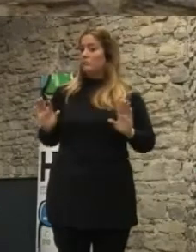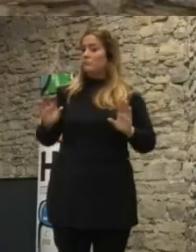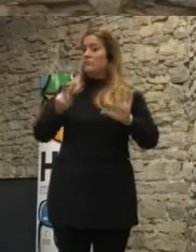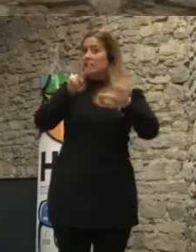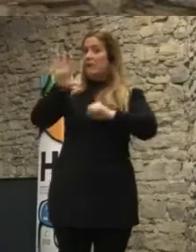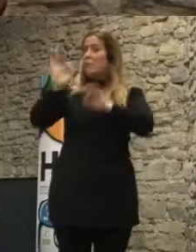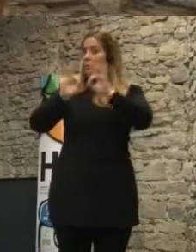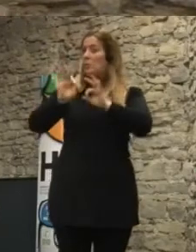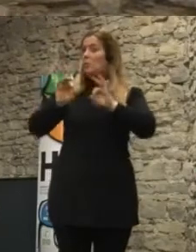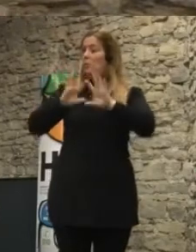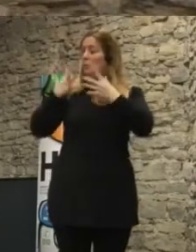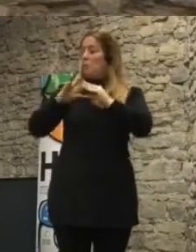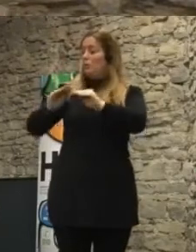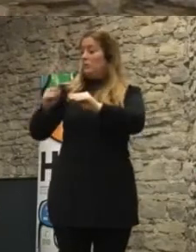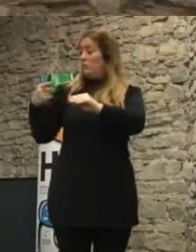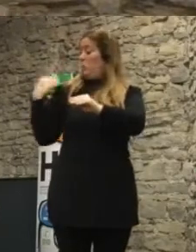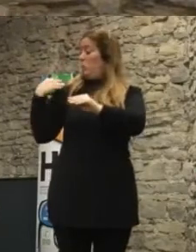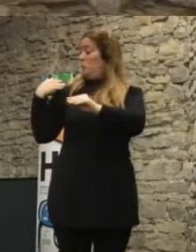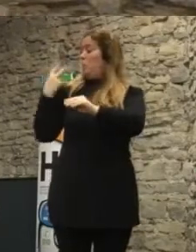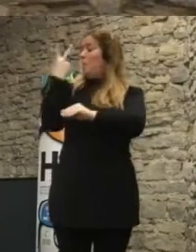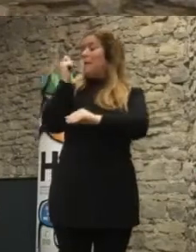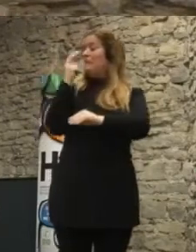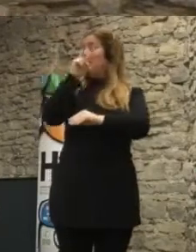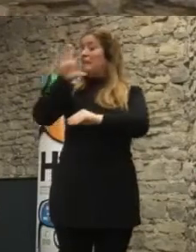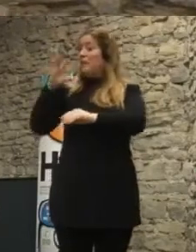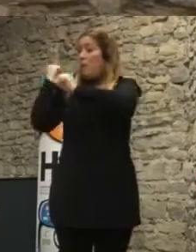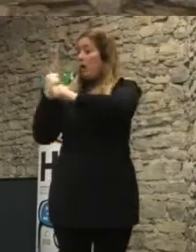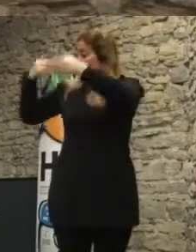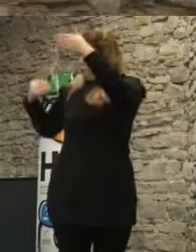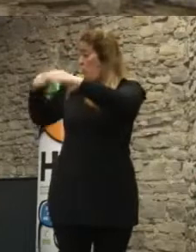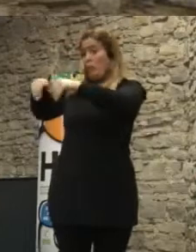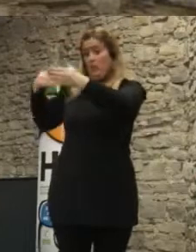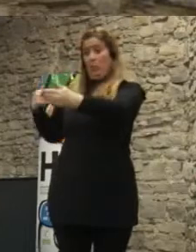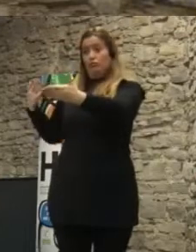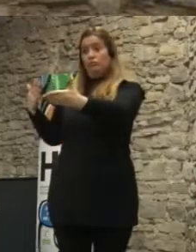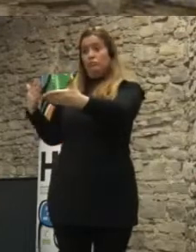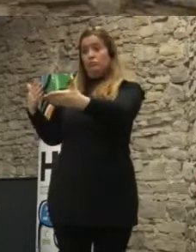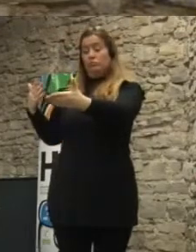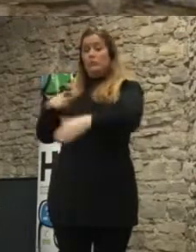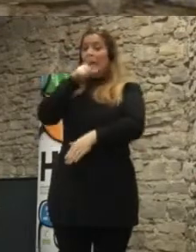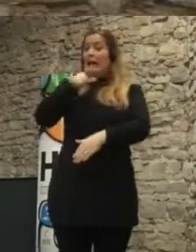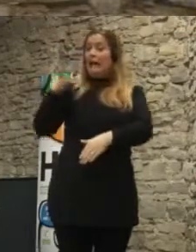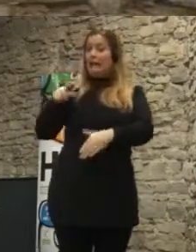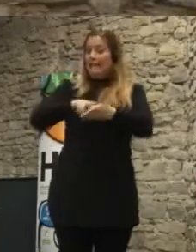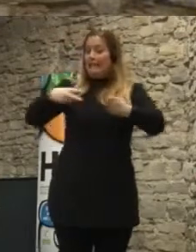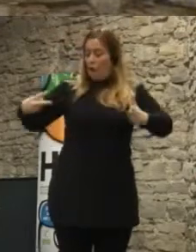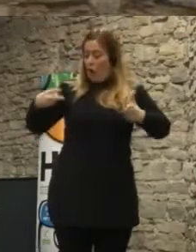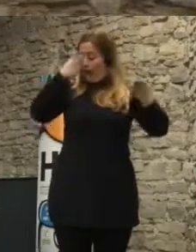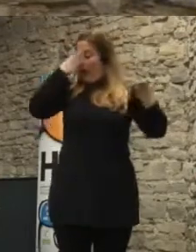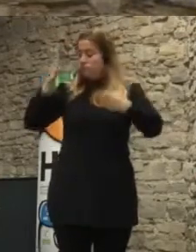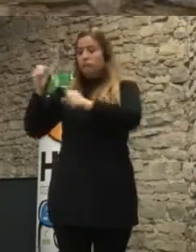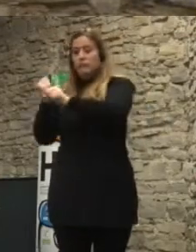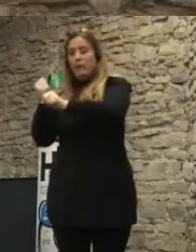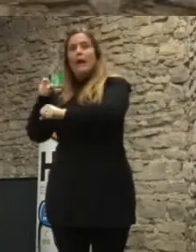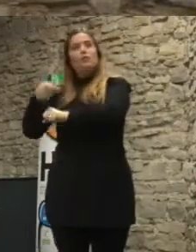Y esto ha pasado en los últimos 20 o 25 años. La gente que se dedica a esto, y esto es importante para el mundo